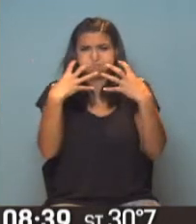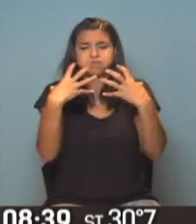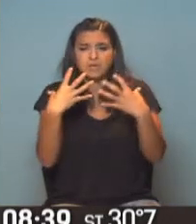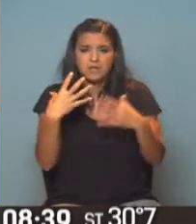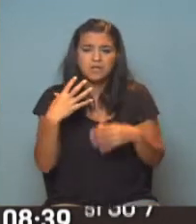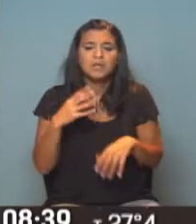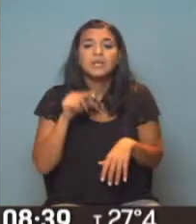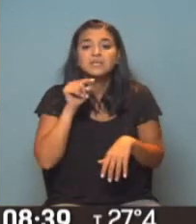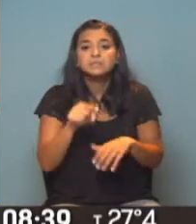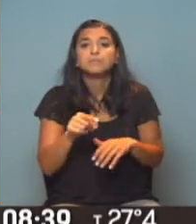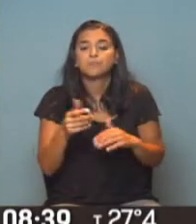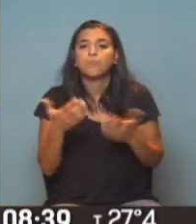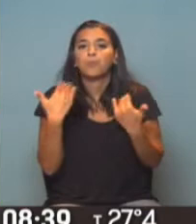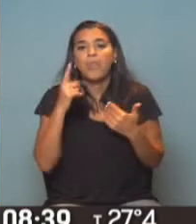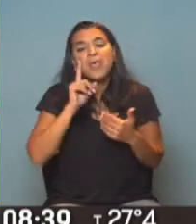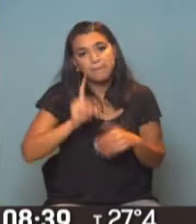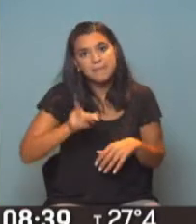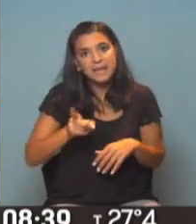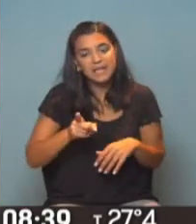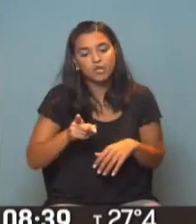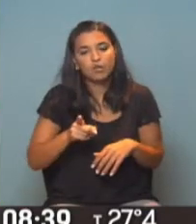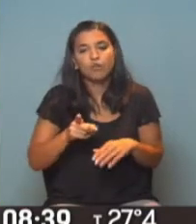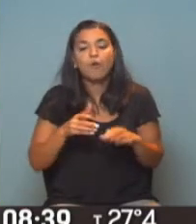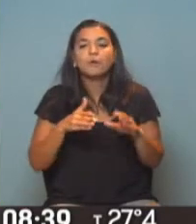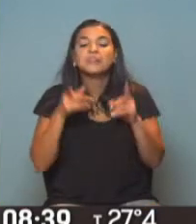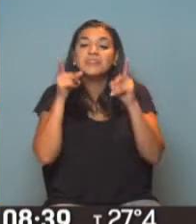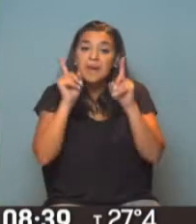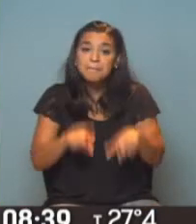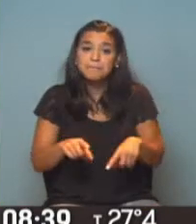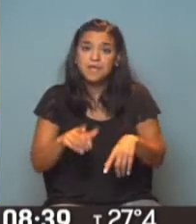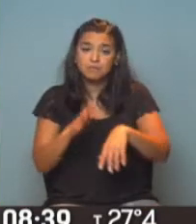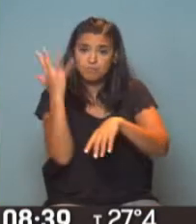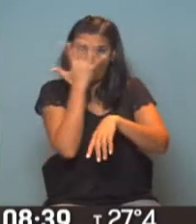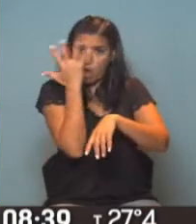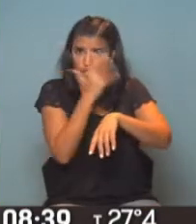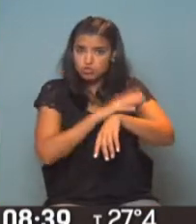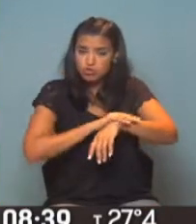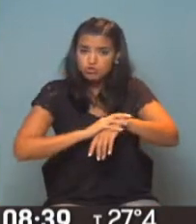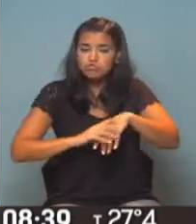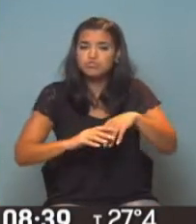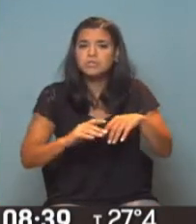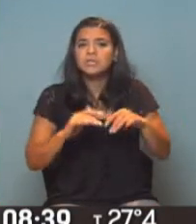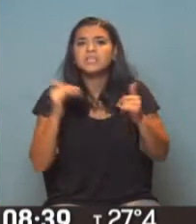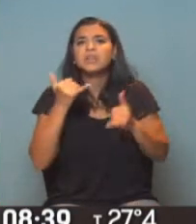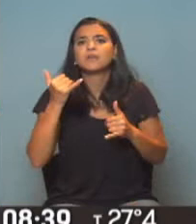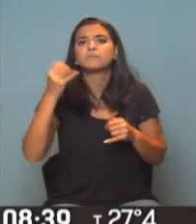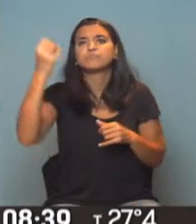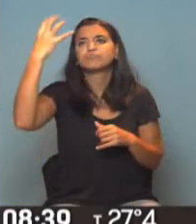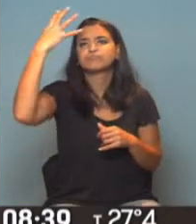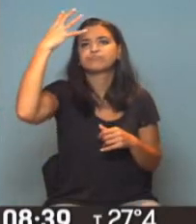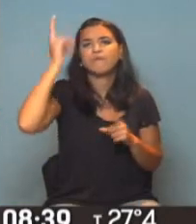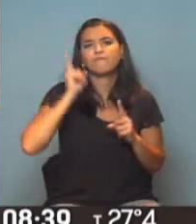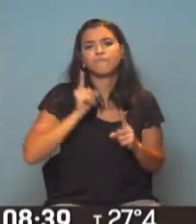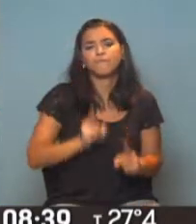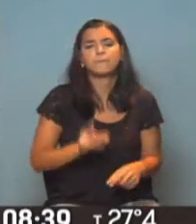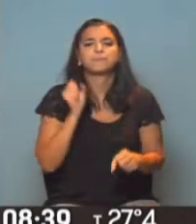broncearse tienen aumentado el riesgo como así también aquellos muy morochos que tienen exposiciones crónicas el